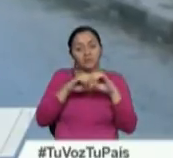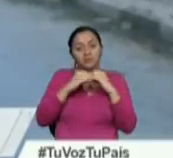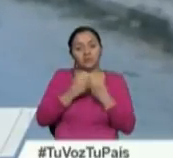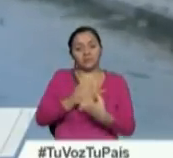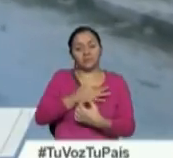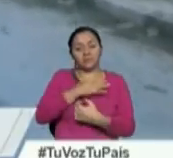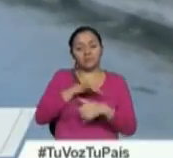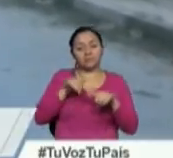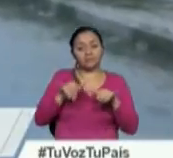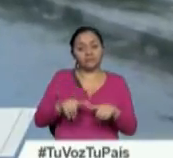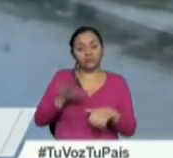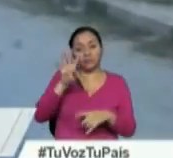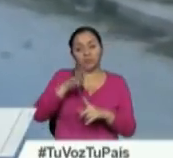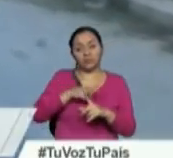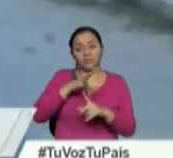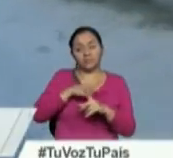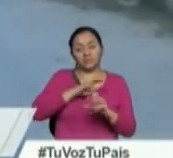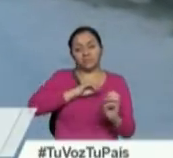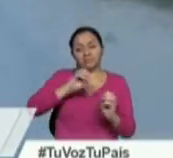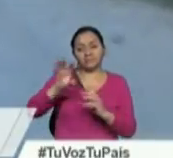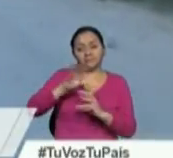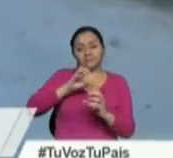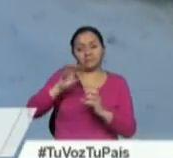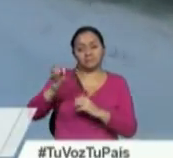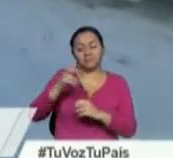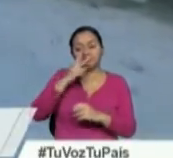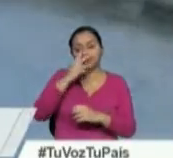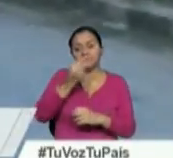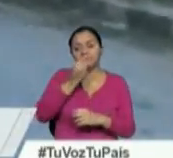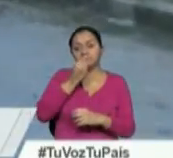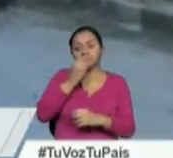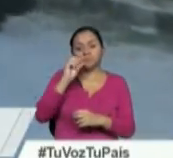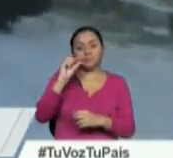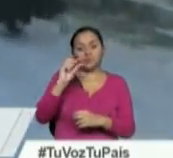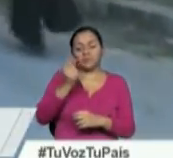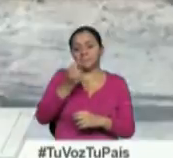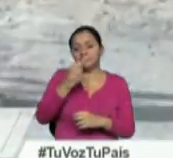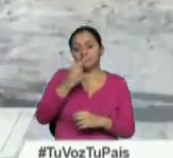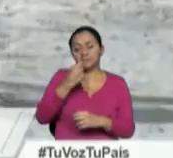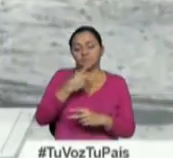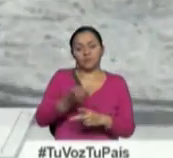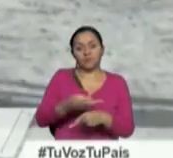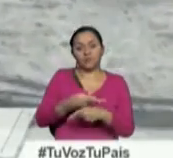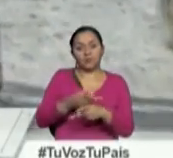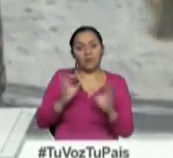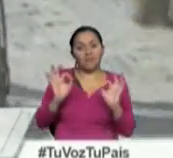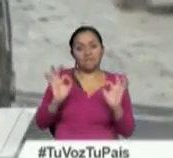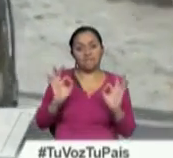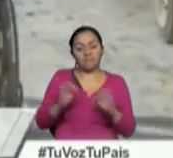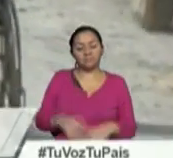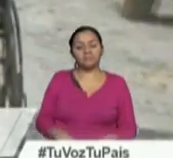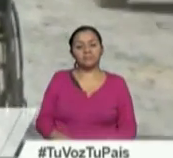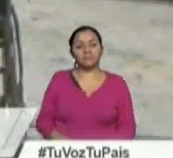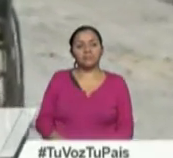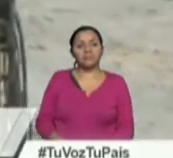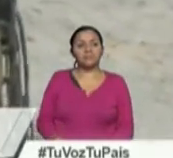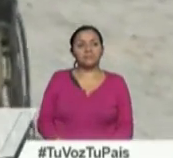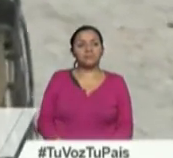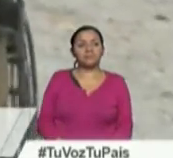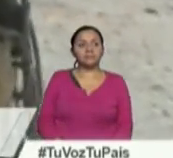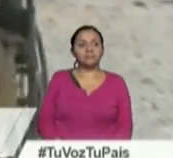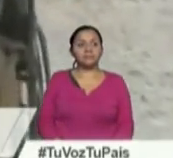hace 4 meses, son evacuados en medio de una carestía total de alimentos, medicinas y productos básicos. The